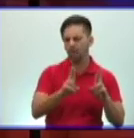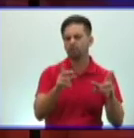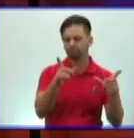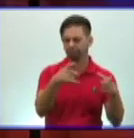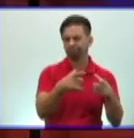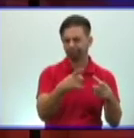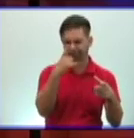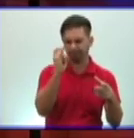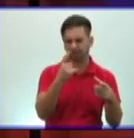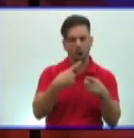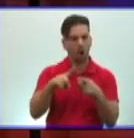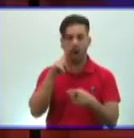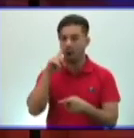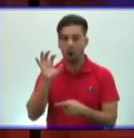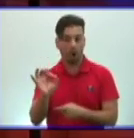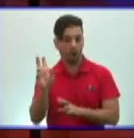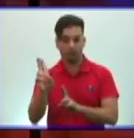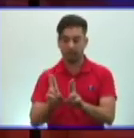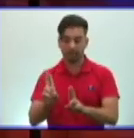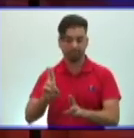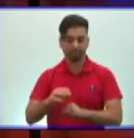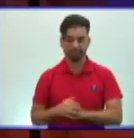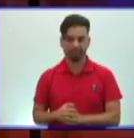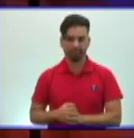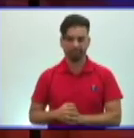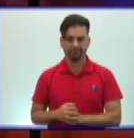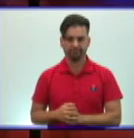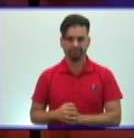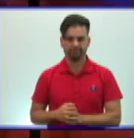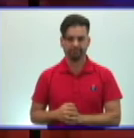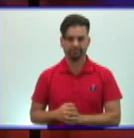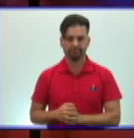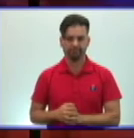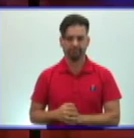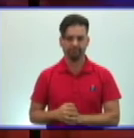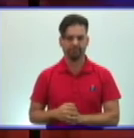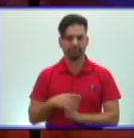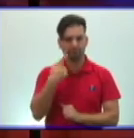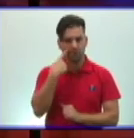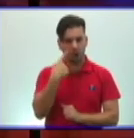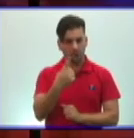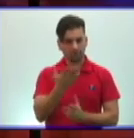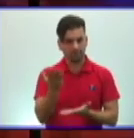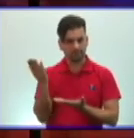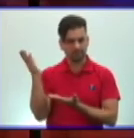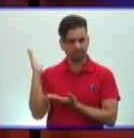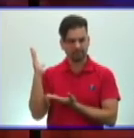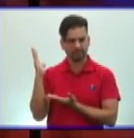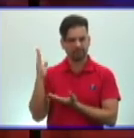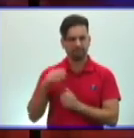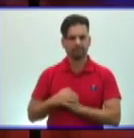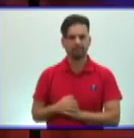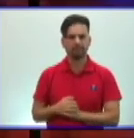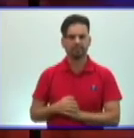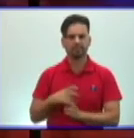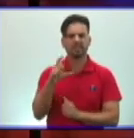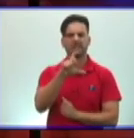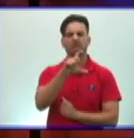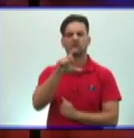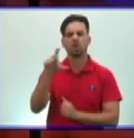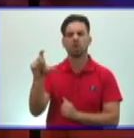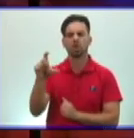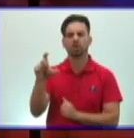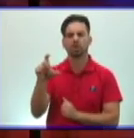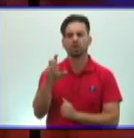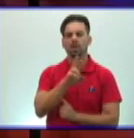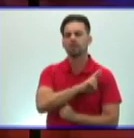en la pantalla, pues sencillamente hay una posición donde plantea una concepción de revolución